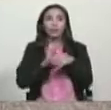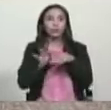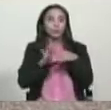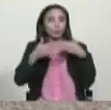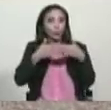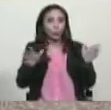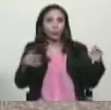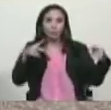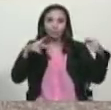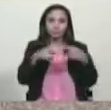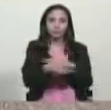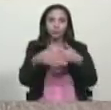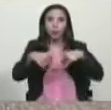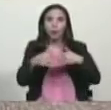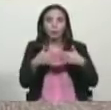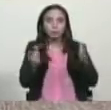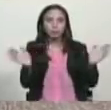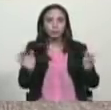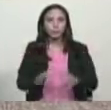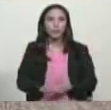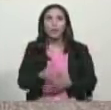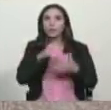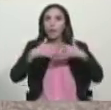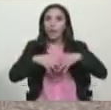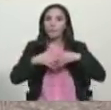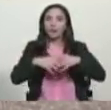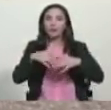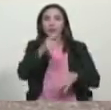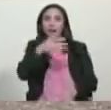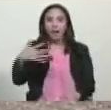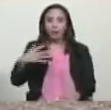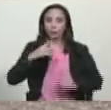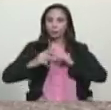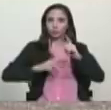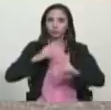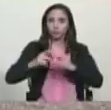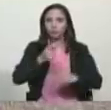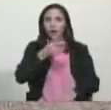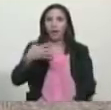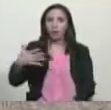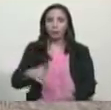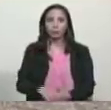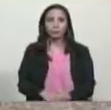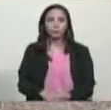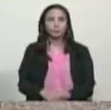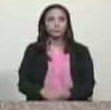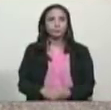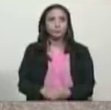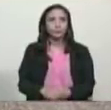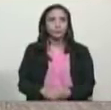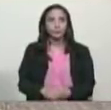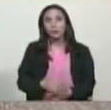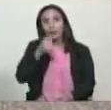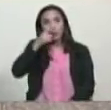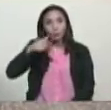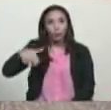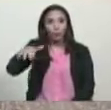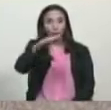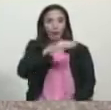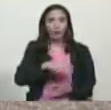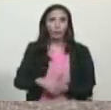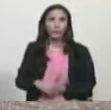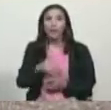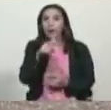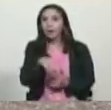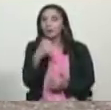funcionamiento, reinauguración de esta planta procesadora de arroz aquí en las sabanas del Guárico. Me encuentro